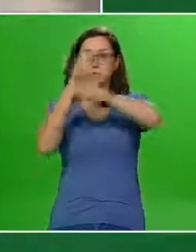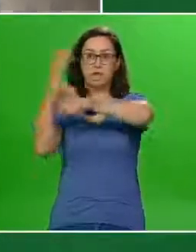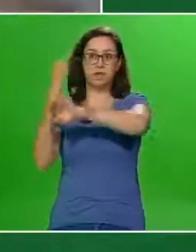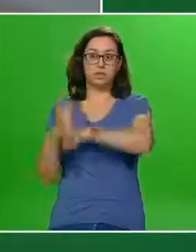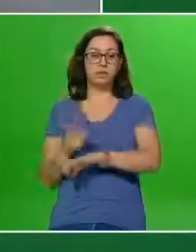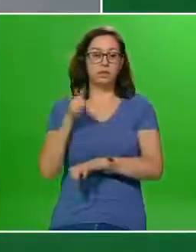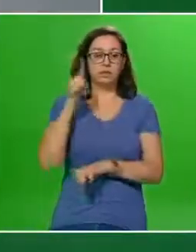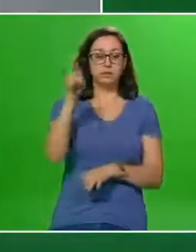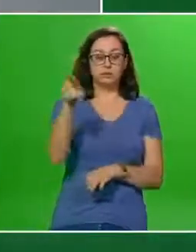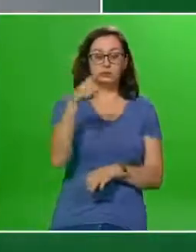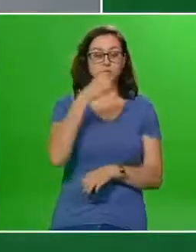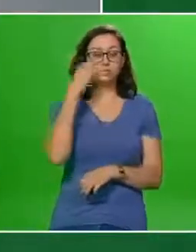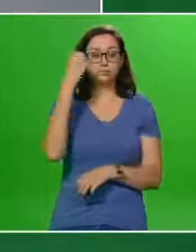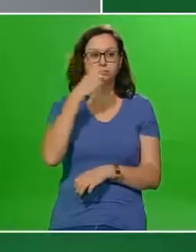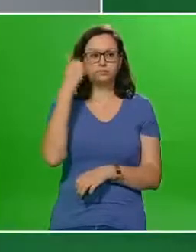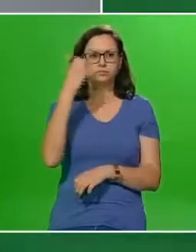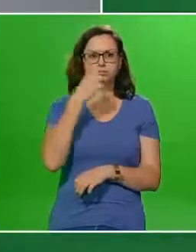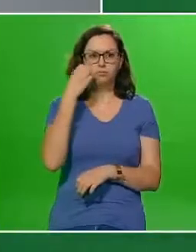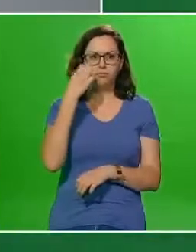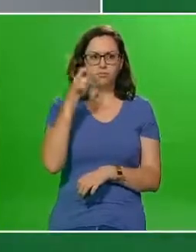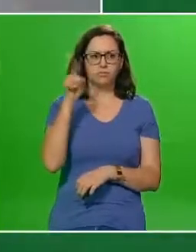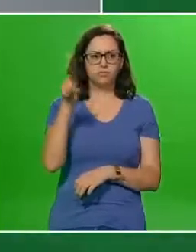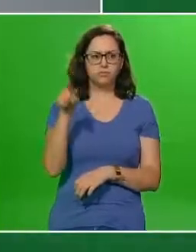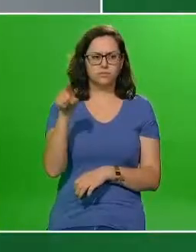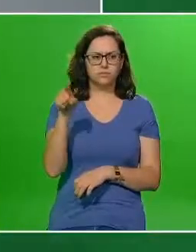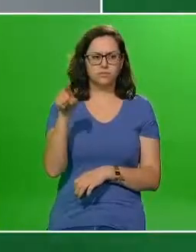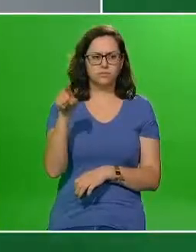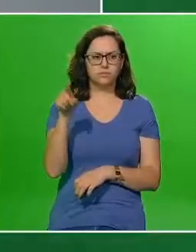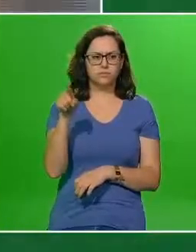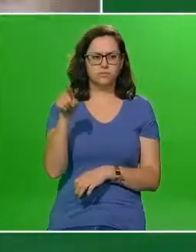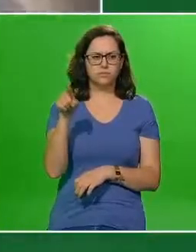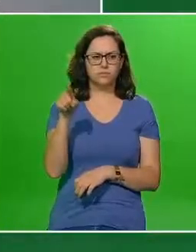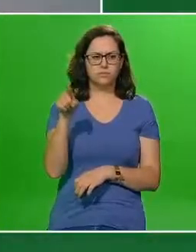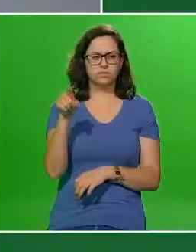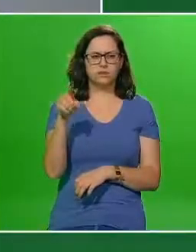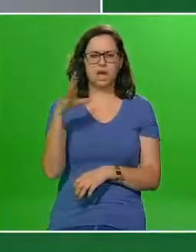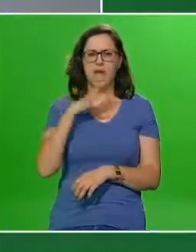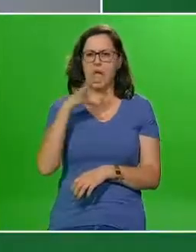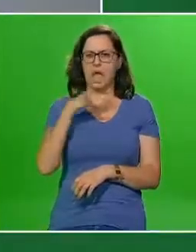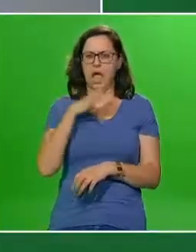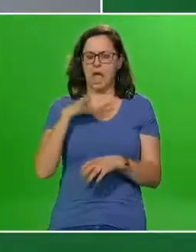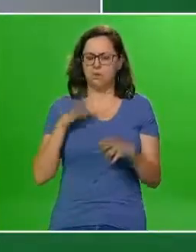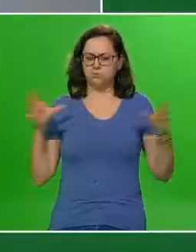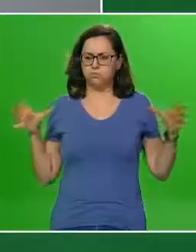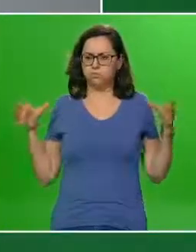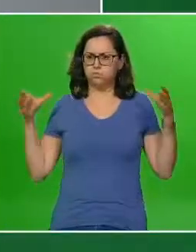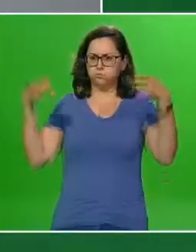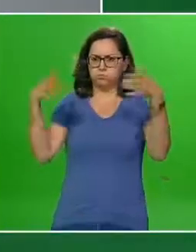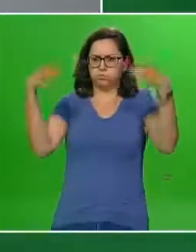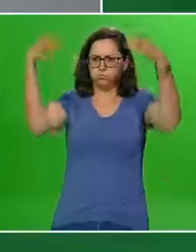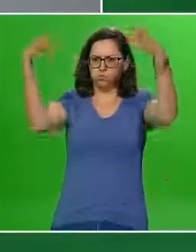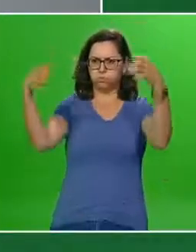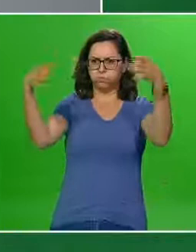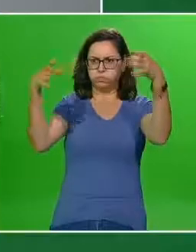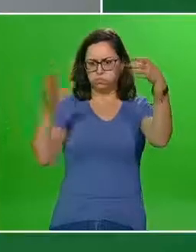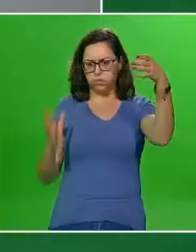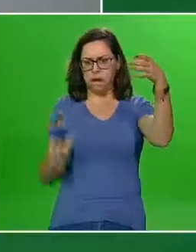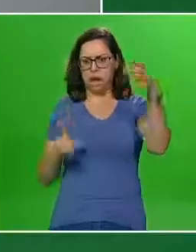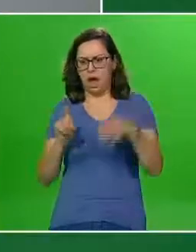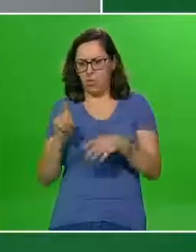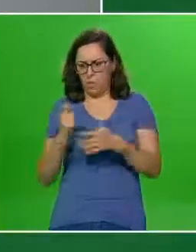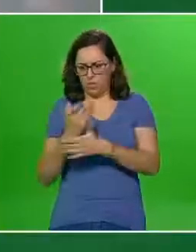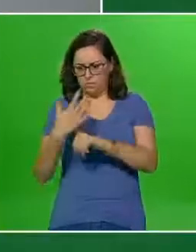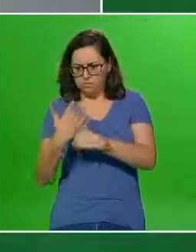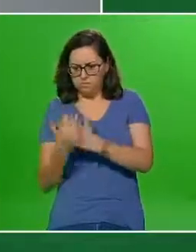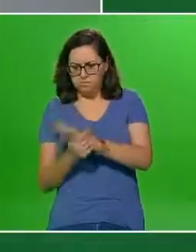aplicado, donde han creado y donde han puesto estos como garrafones con tarjas abajo del agua para que no tengan que ir hasta el